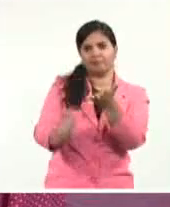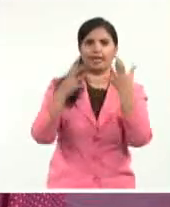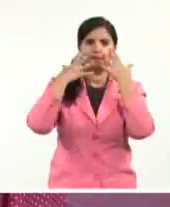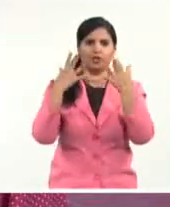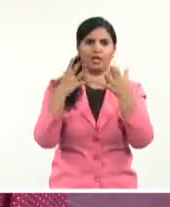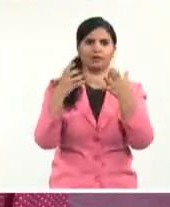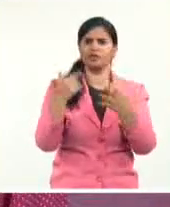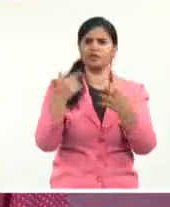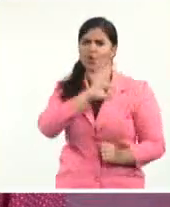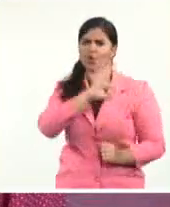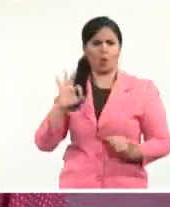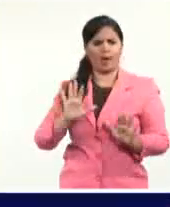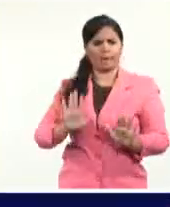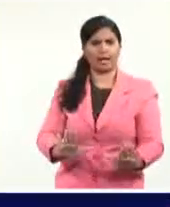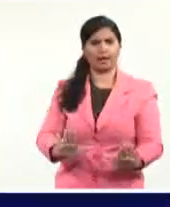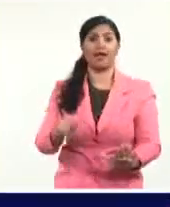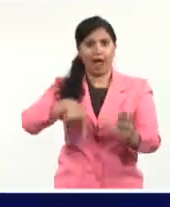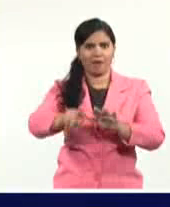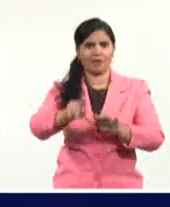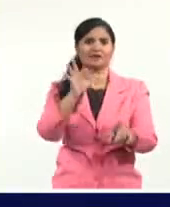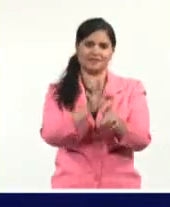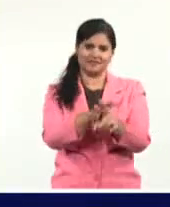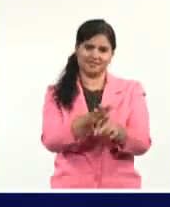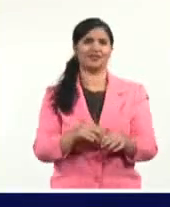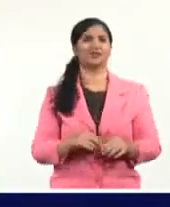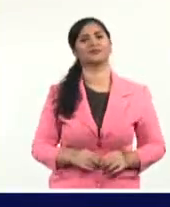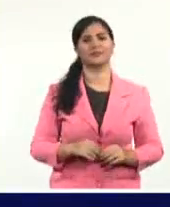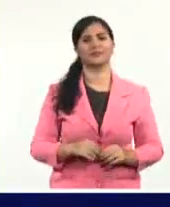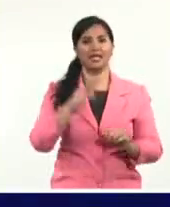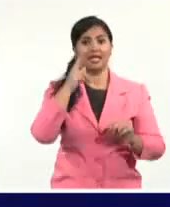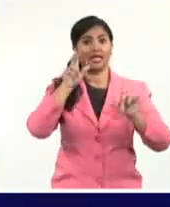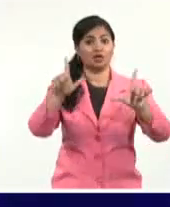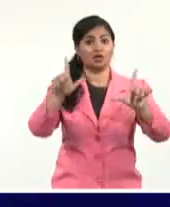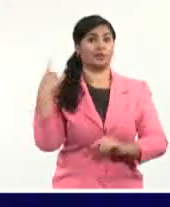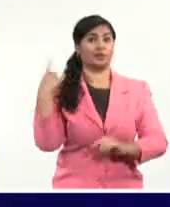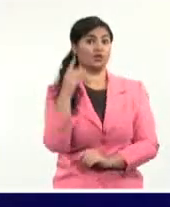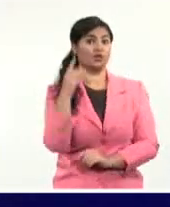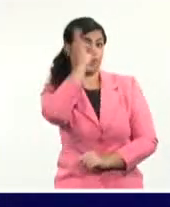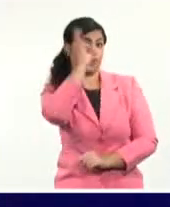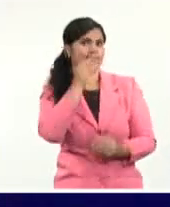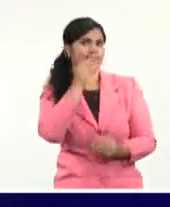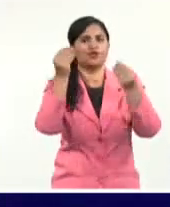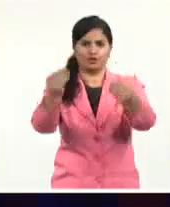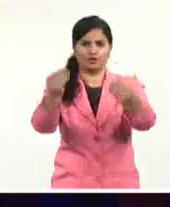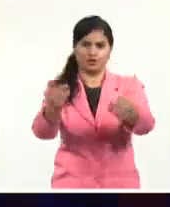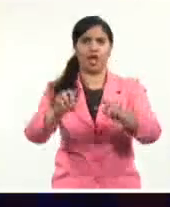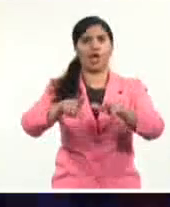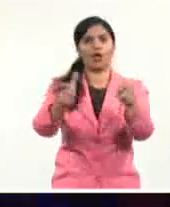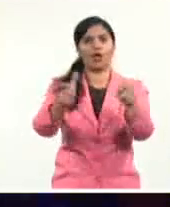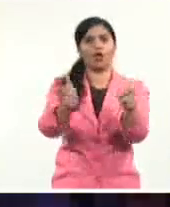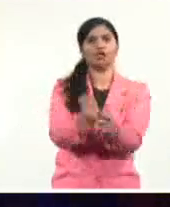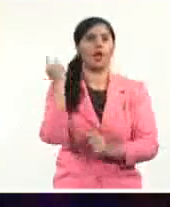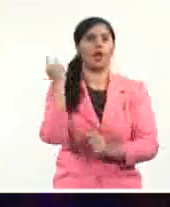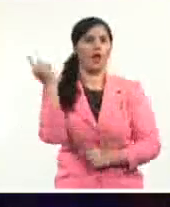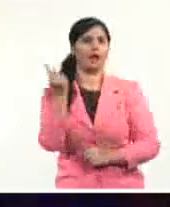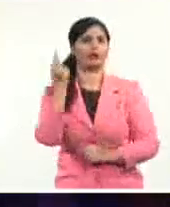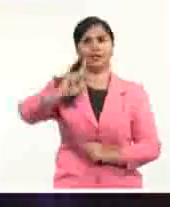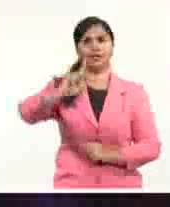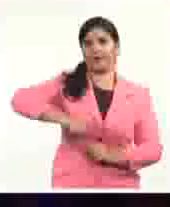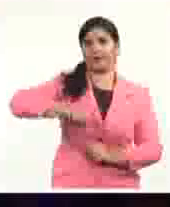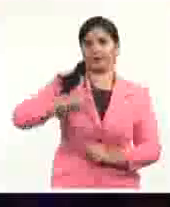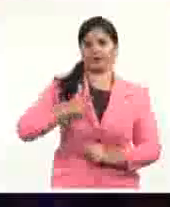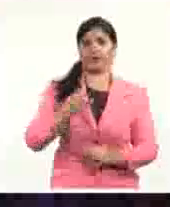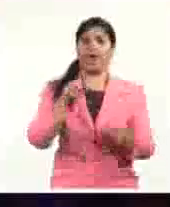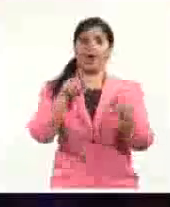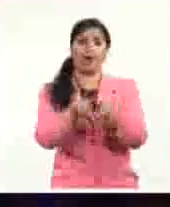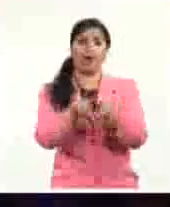pienso parar. Este es el comienzo. El Premio Nacional de Circo es el máximo galardón que entrega el Consejo Nacional de las Artes Escénicas de conjunto